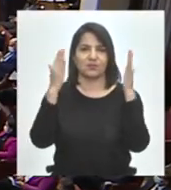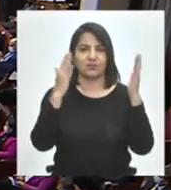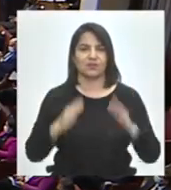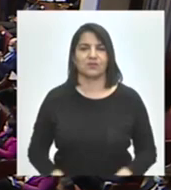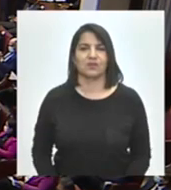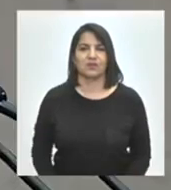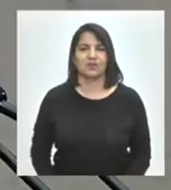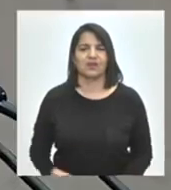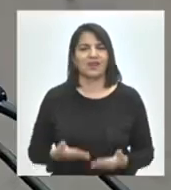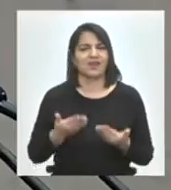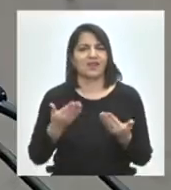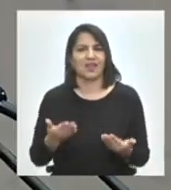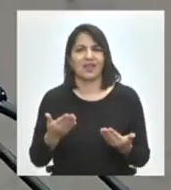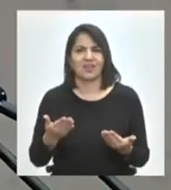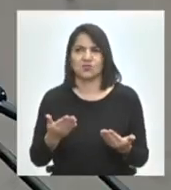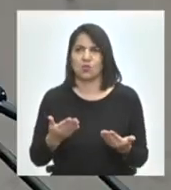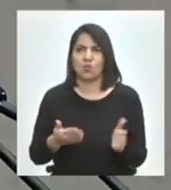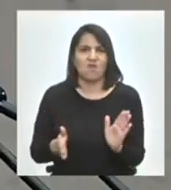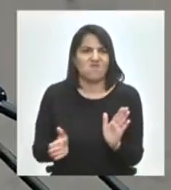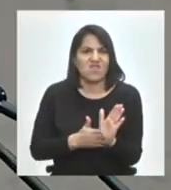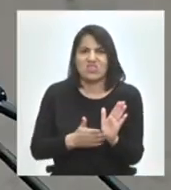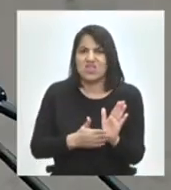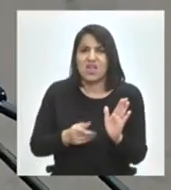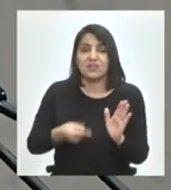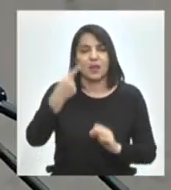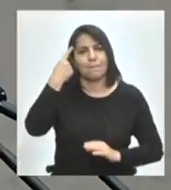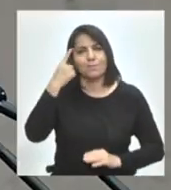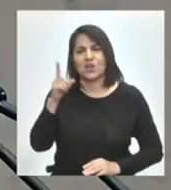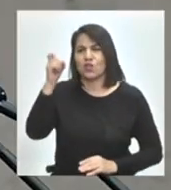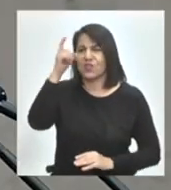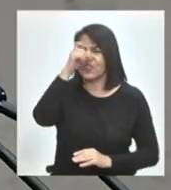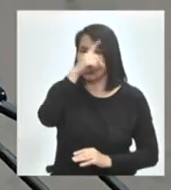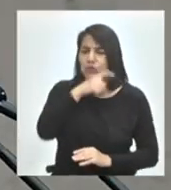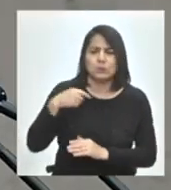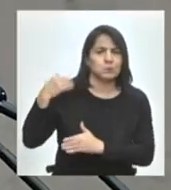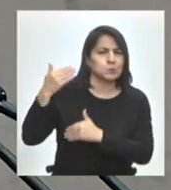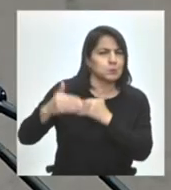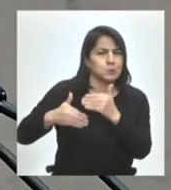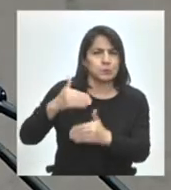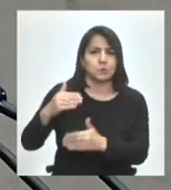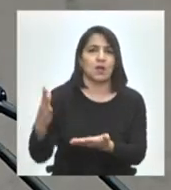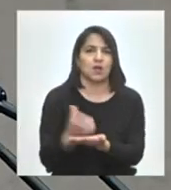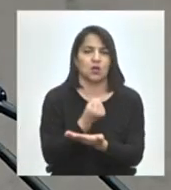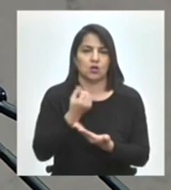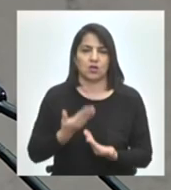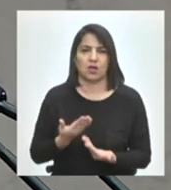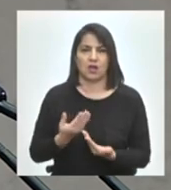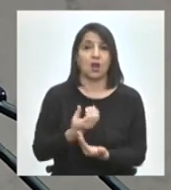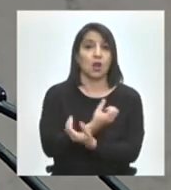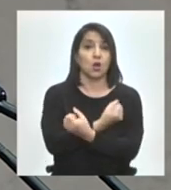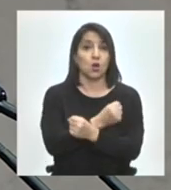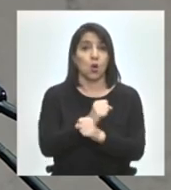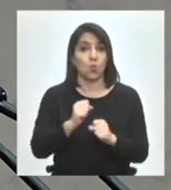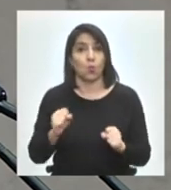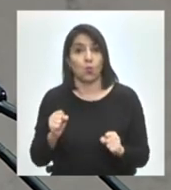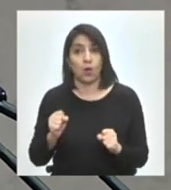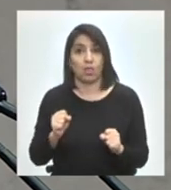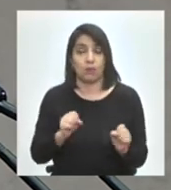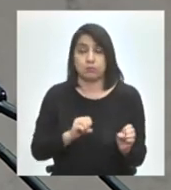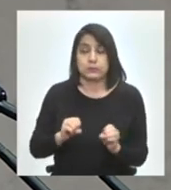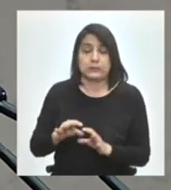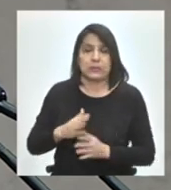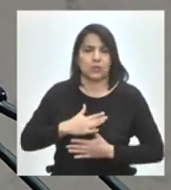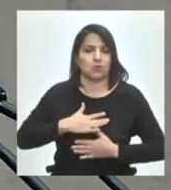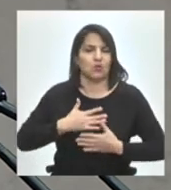Algo que suena tan evidente, pero que costó siglos poder lograr. No puedo dejar de sentir emoción